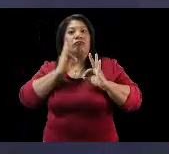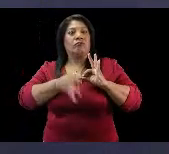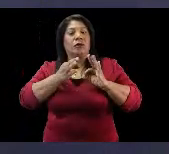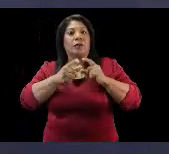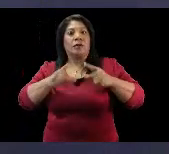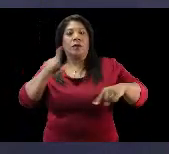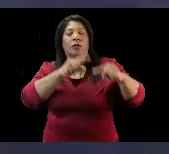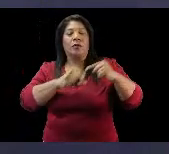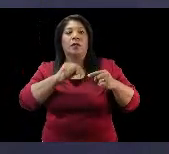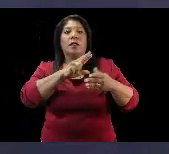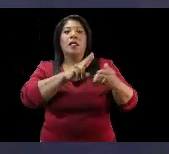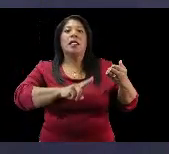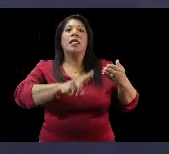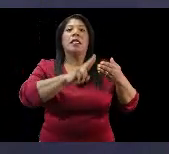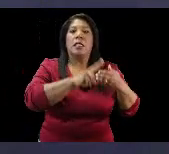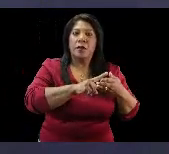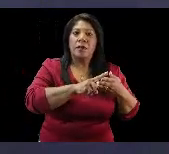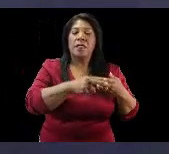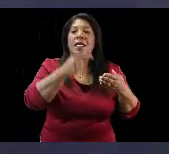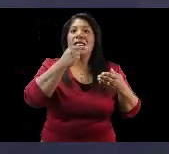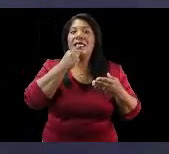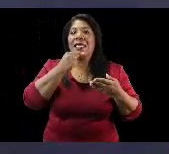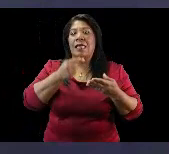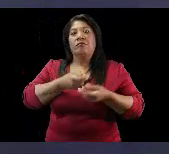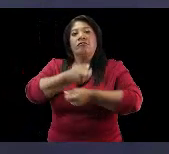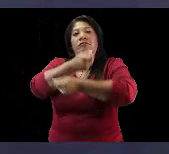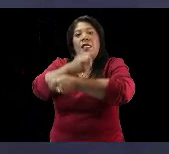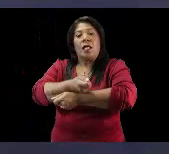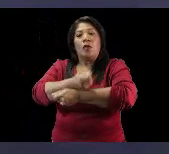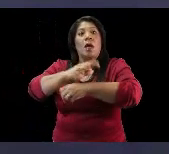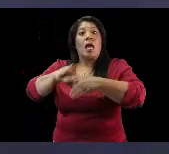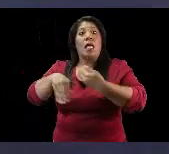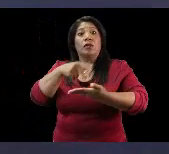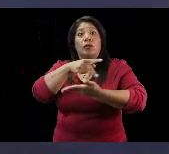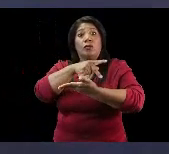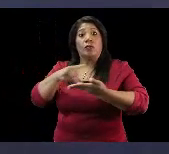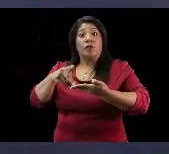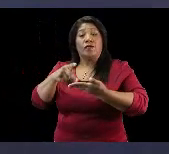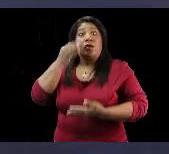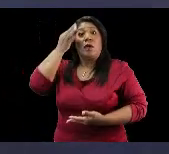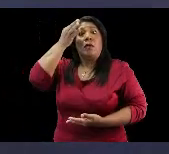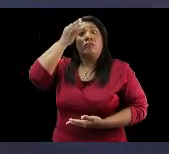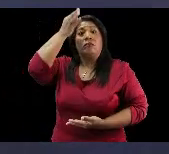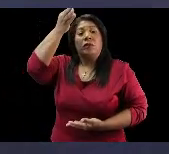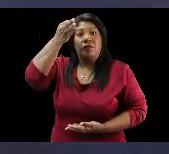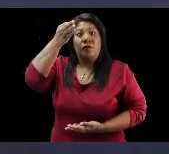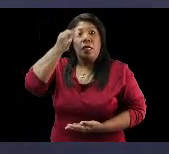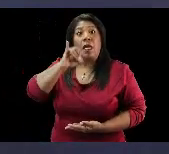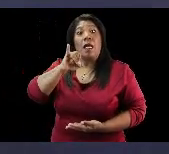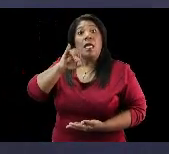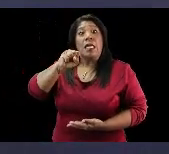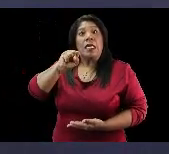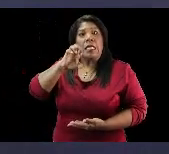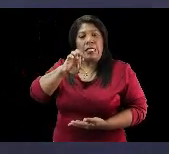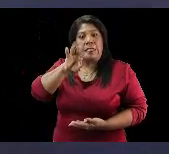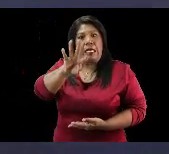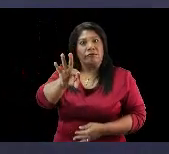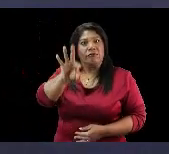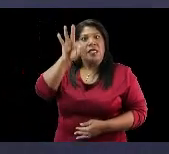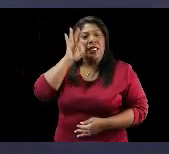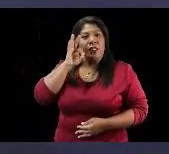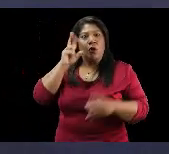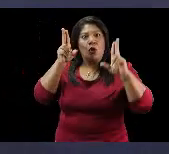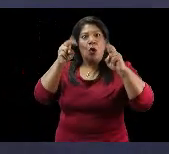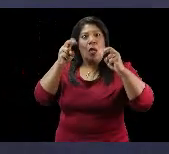porque realmente las universidades preparan a los profesionales del mañana, y qué importante que ISAE haya tomado